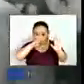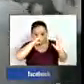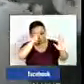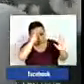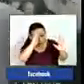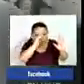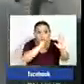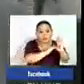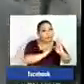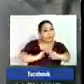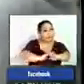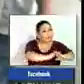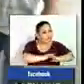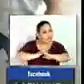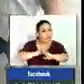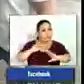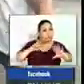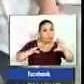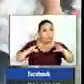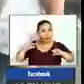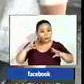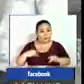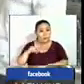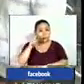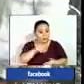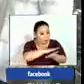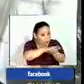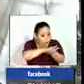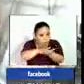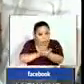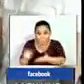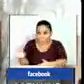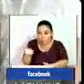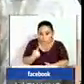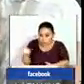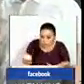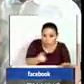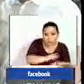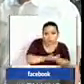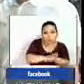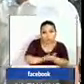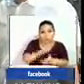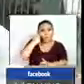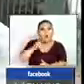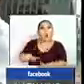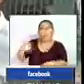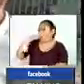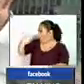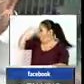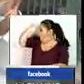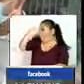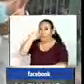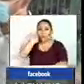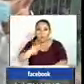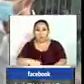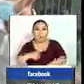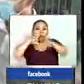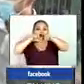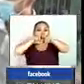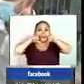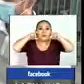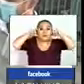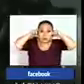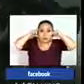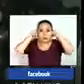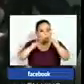evitar contagios. Desde la desinfección de los clientes, medir su temperatura, utilizar mascarillas y desinfectar